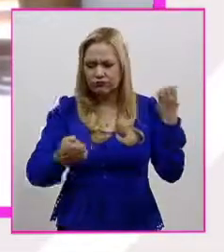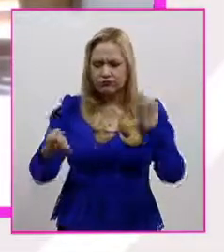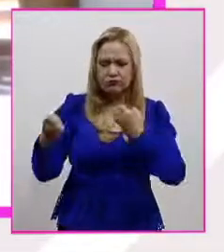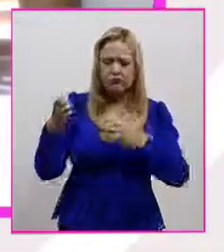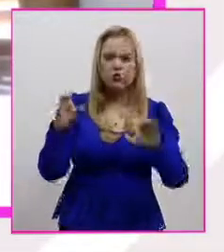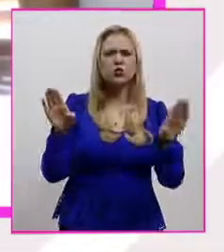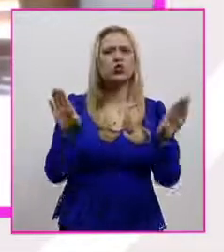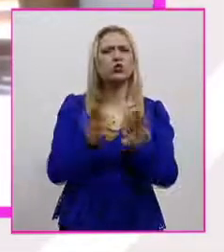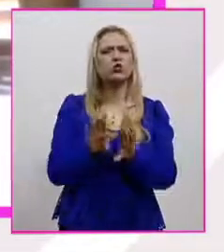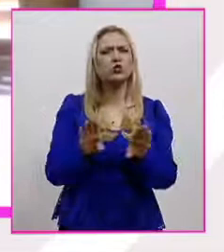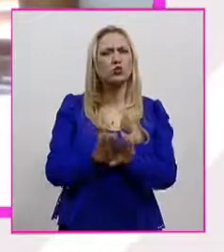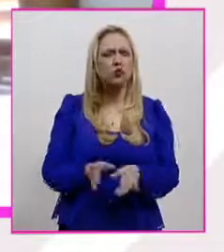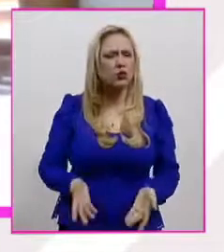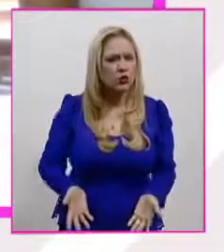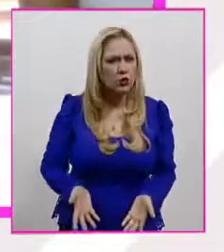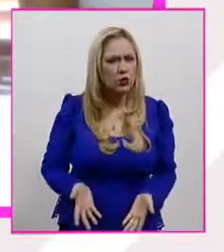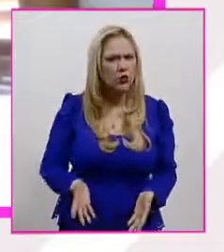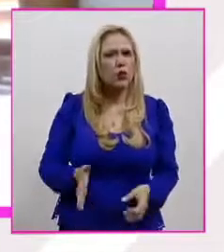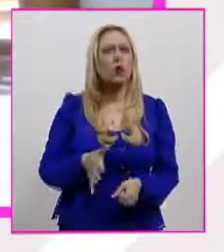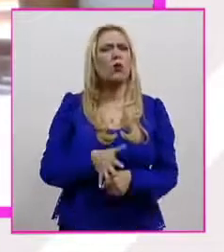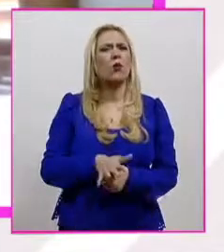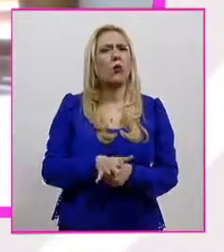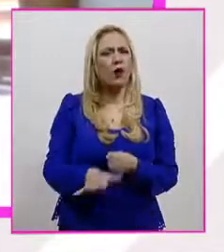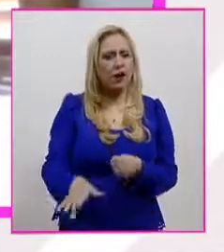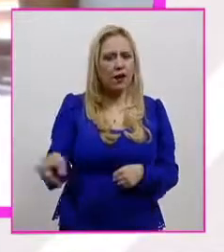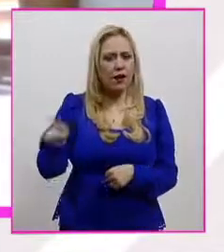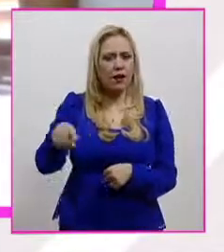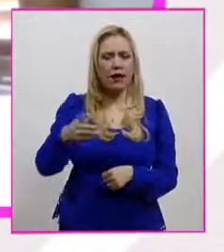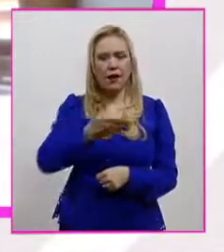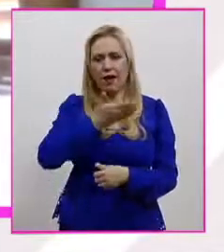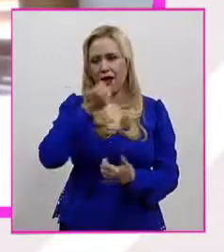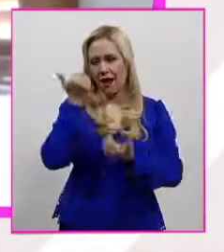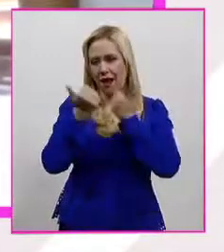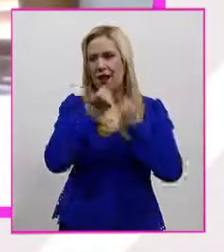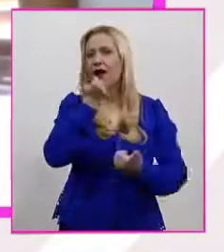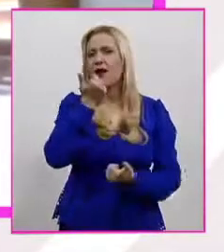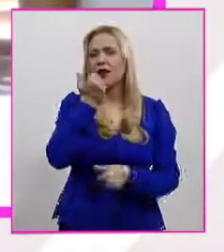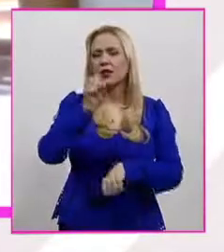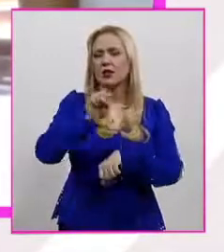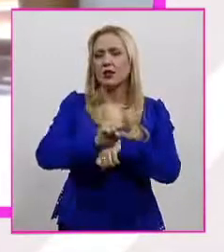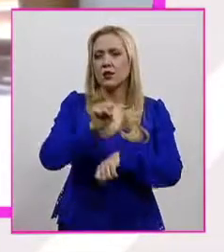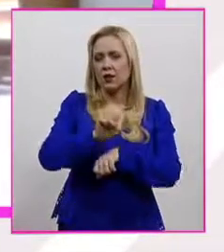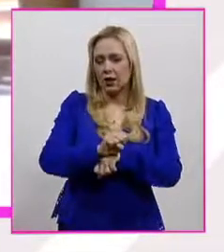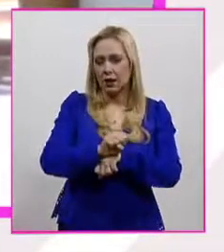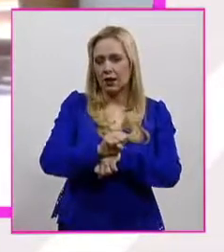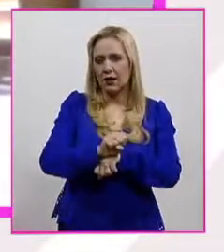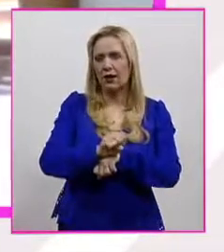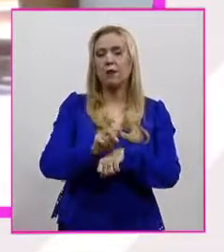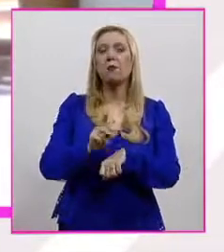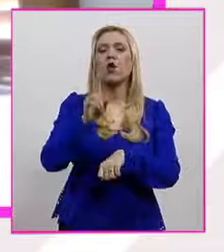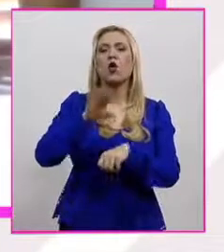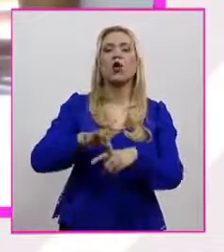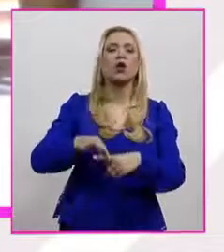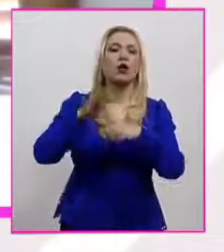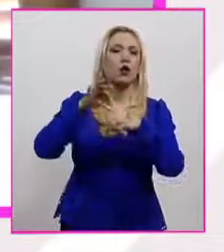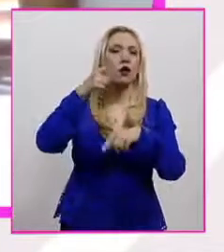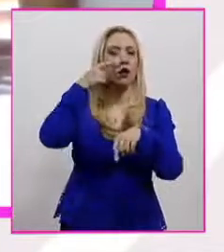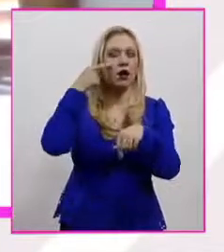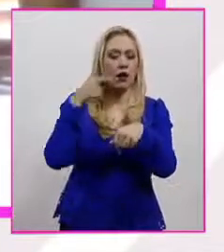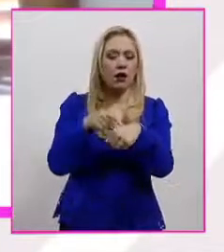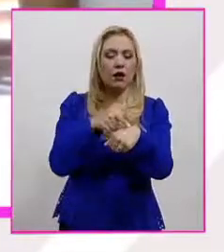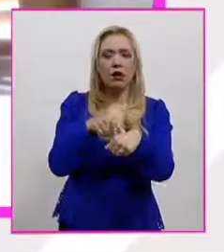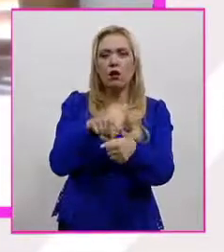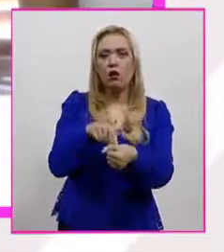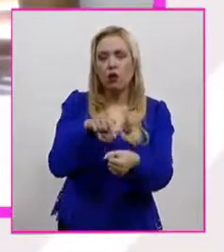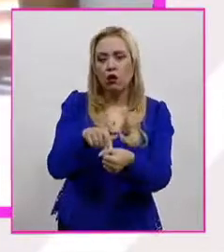saliente para los estudiantes de secundaria la estratificación en tono de piel en México,